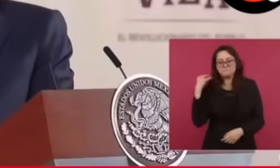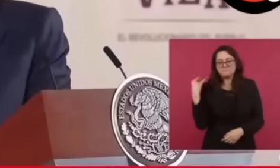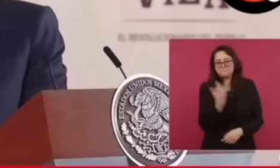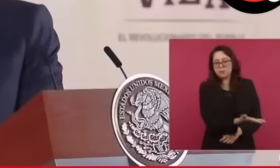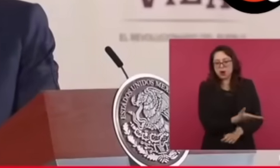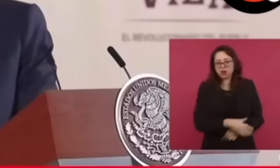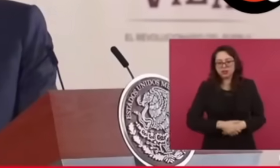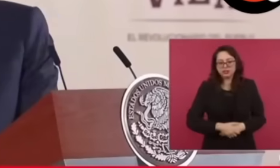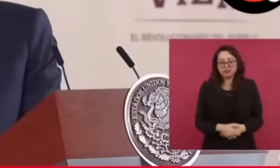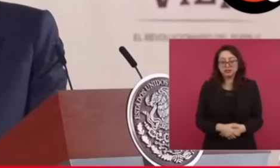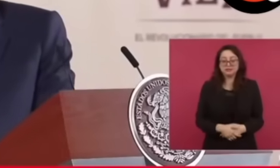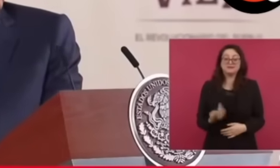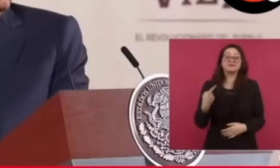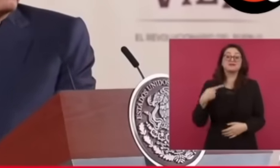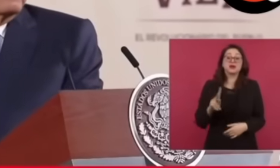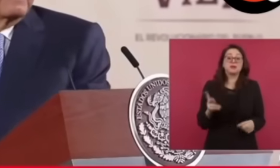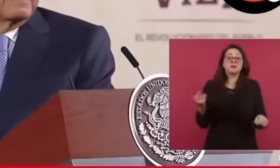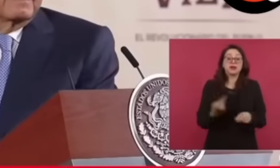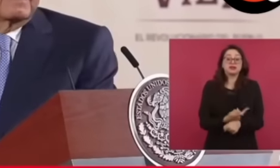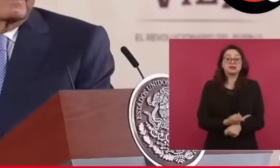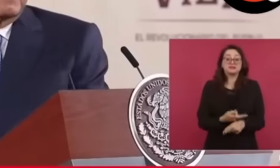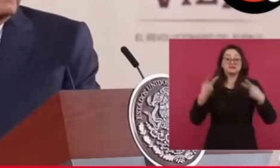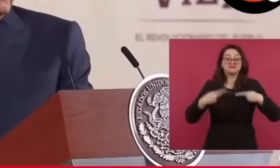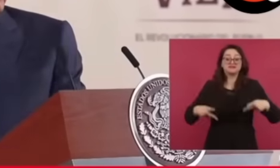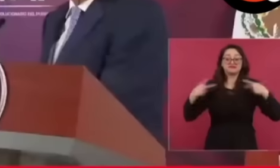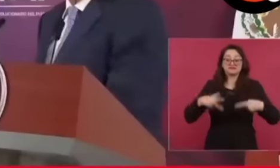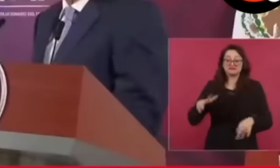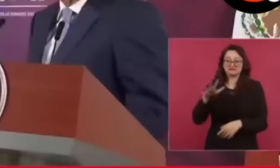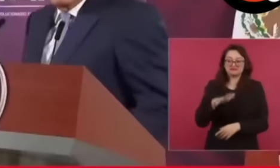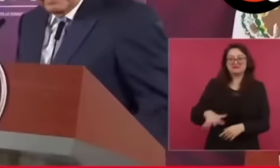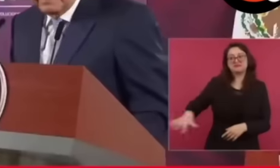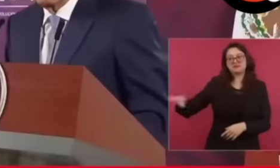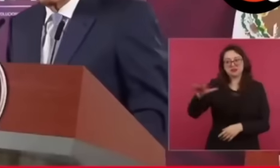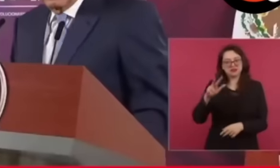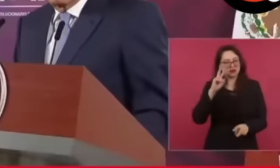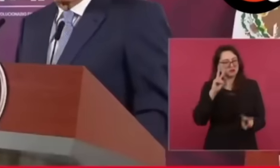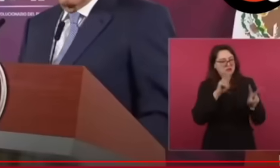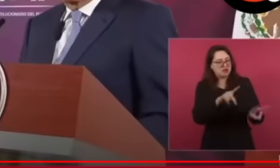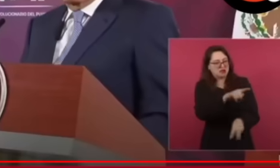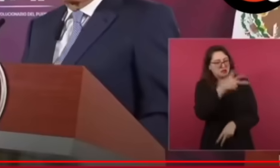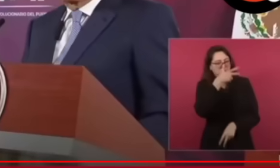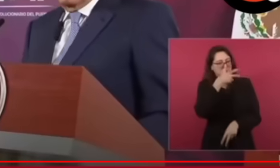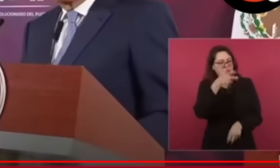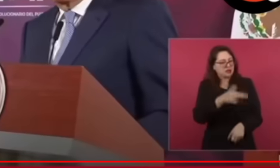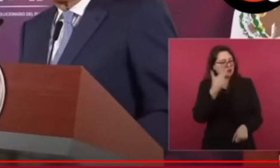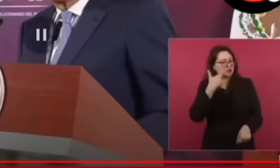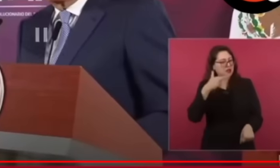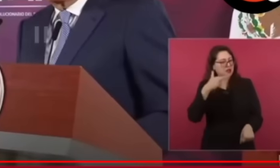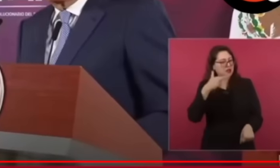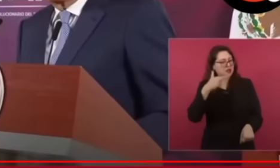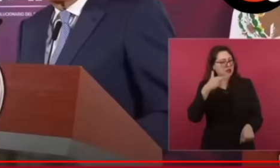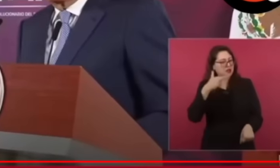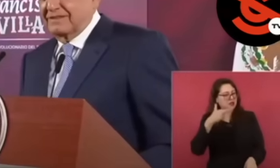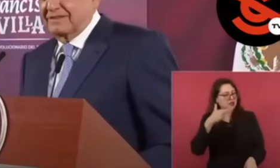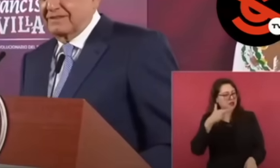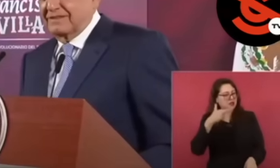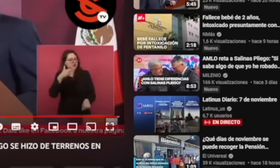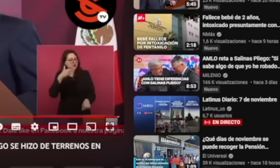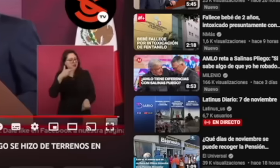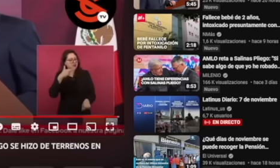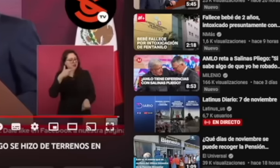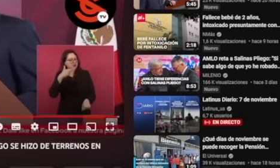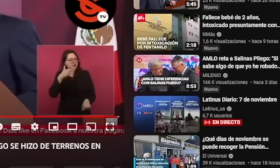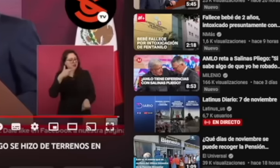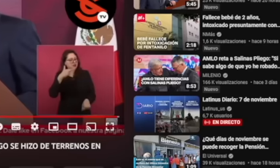Nada más que el pueblo se cansa de tanta pinche tranza, ¿no? Y bueno, pues aquí está,